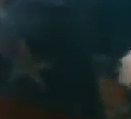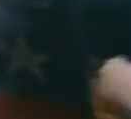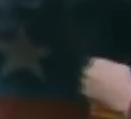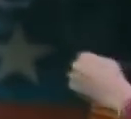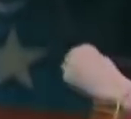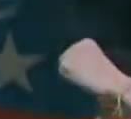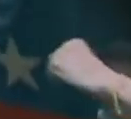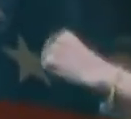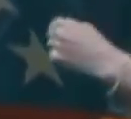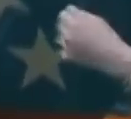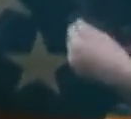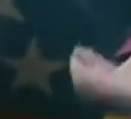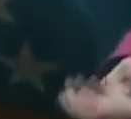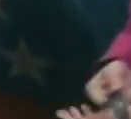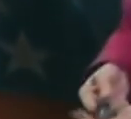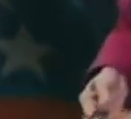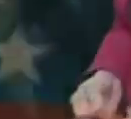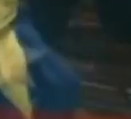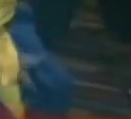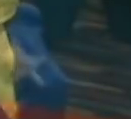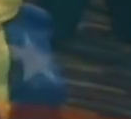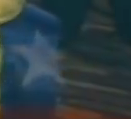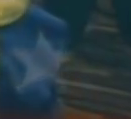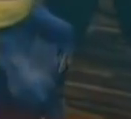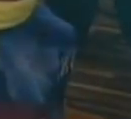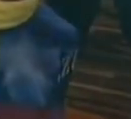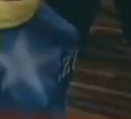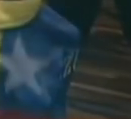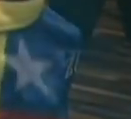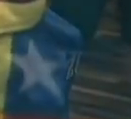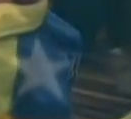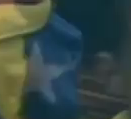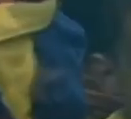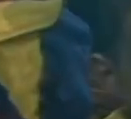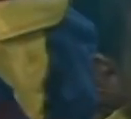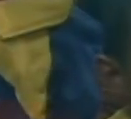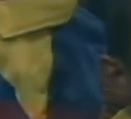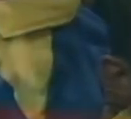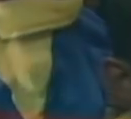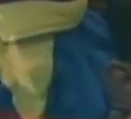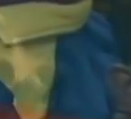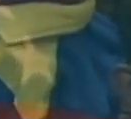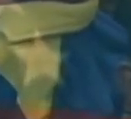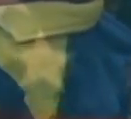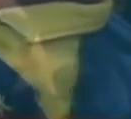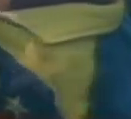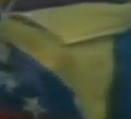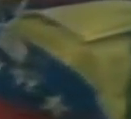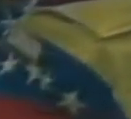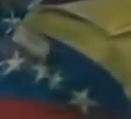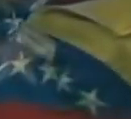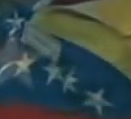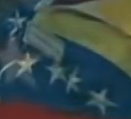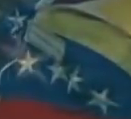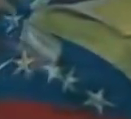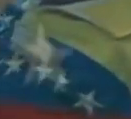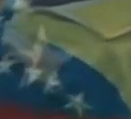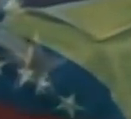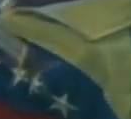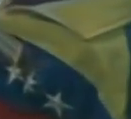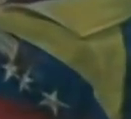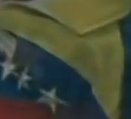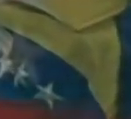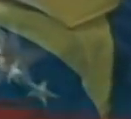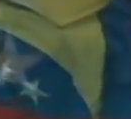en el exterior, en lo que tiene que ver también con abrir el consulado de Miami para que los venezolanos voten